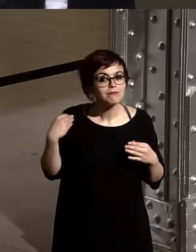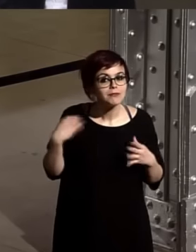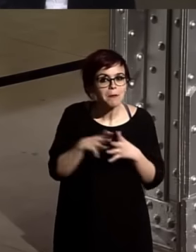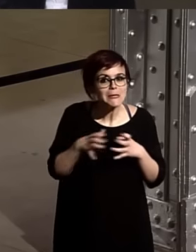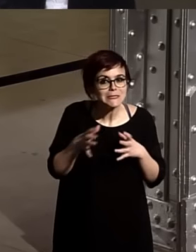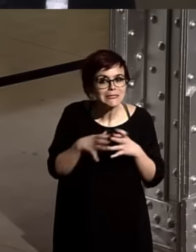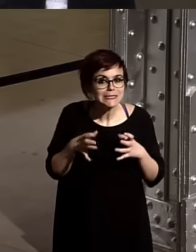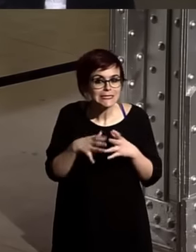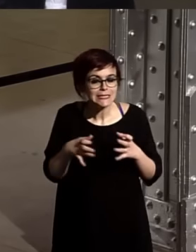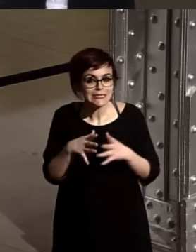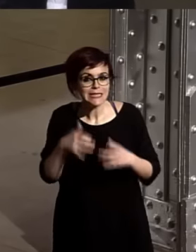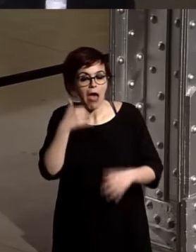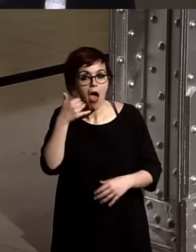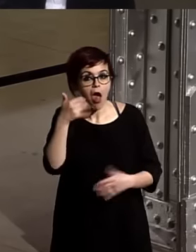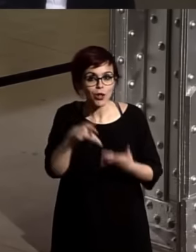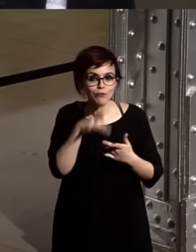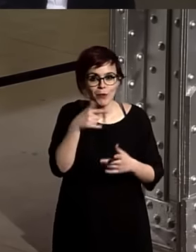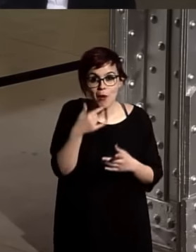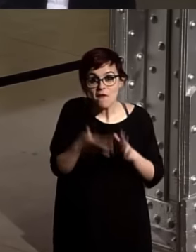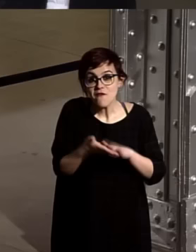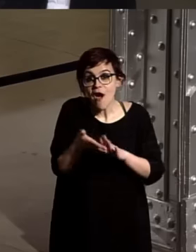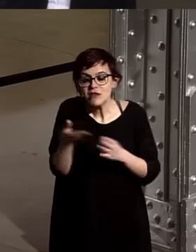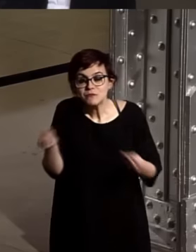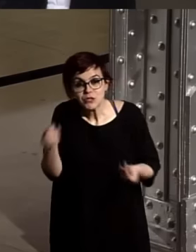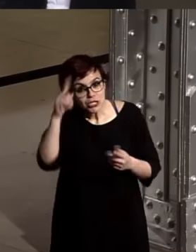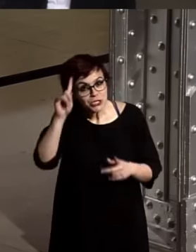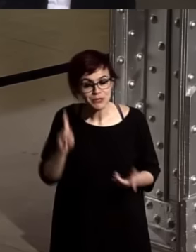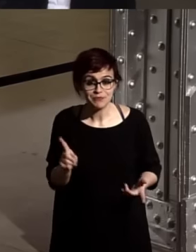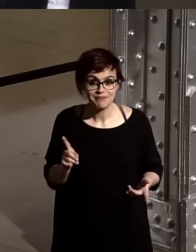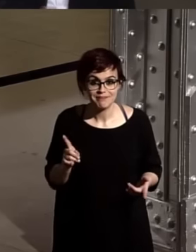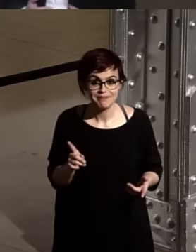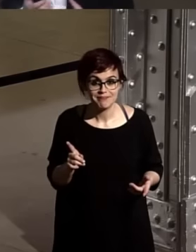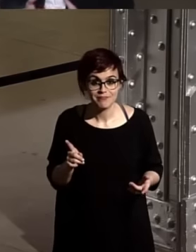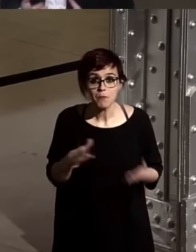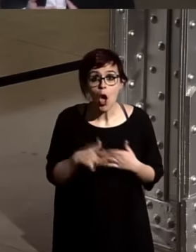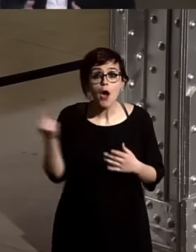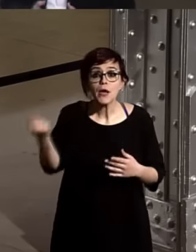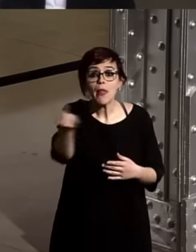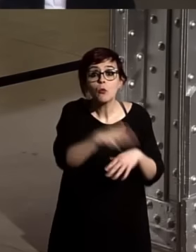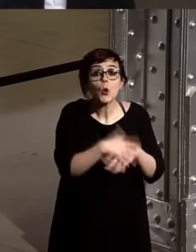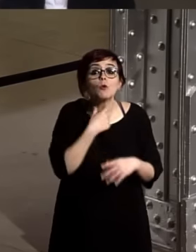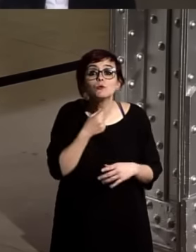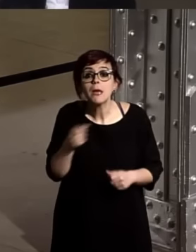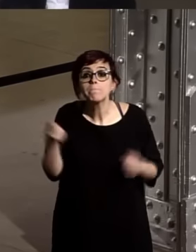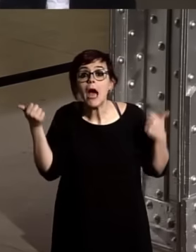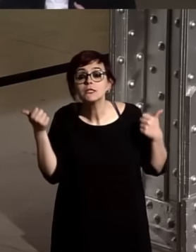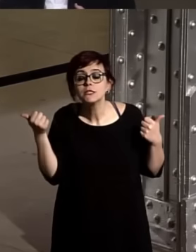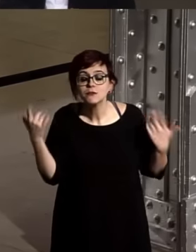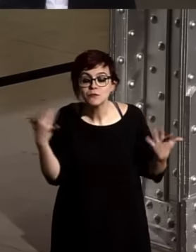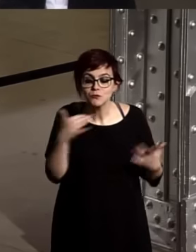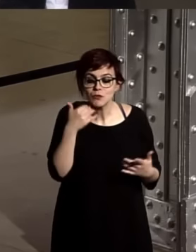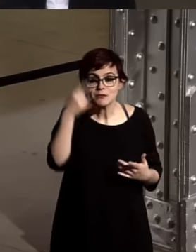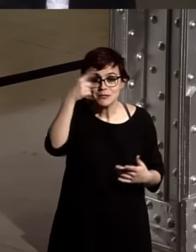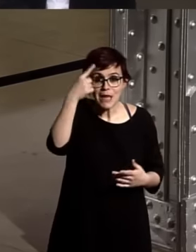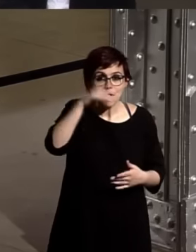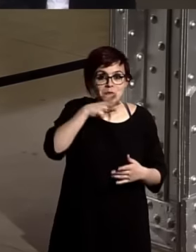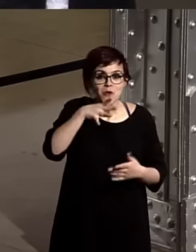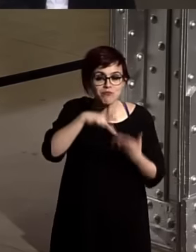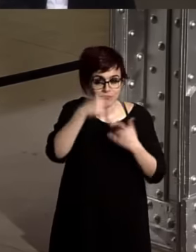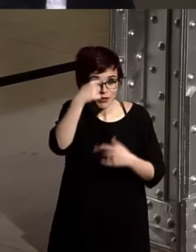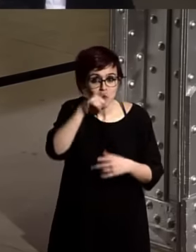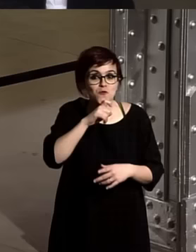tenía esa inclinación No eso es muy difícil de analizar cada uno tiene sus gustos no y saber por qué los tienes es más